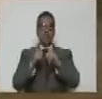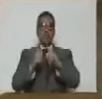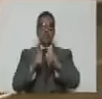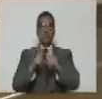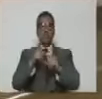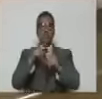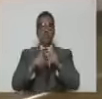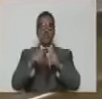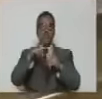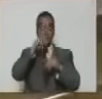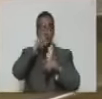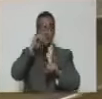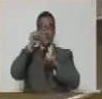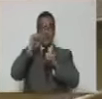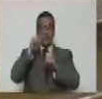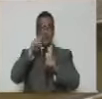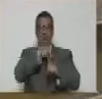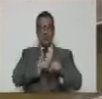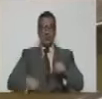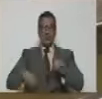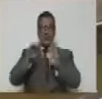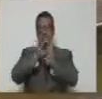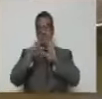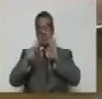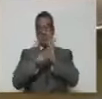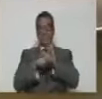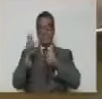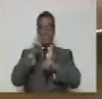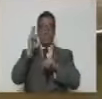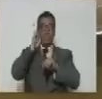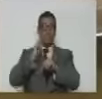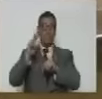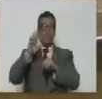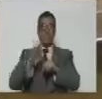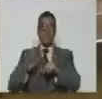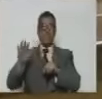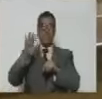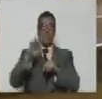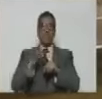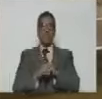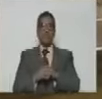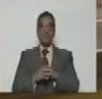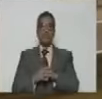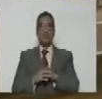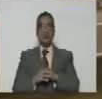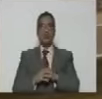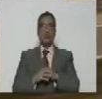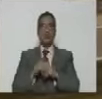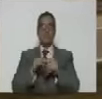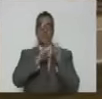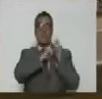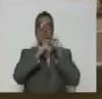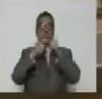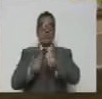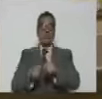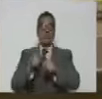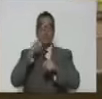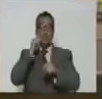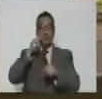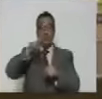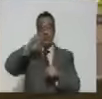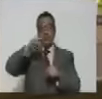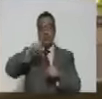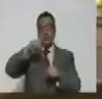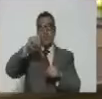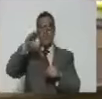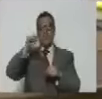al ciudadano Nicolás Maduro Moros, presidente constitucional de la República Bolivariana de Venezuela, para designar al ciudadano